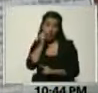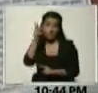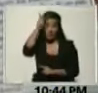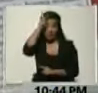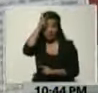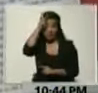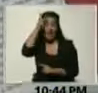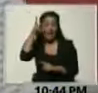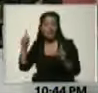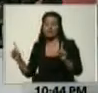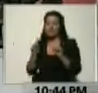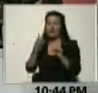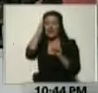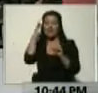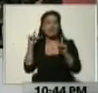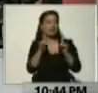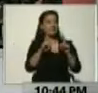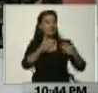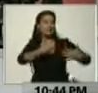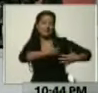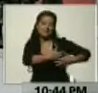Ledesma, seguro que Ledesma ni se acuerda de eso.